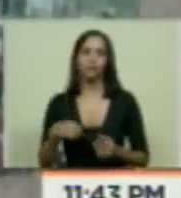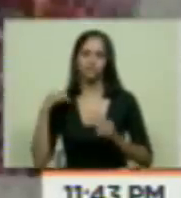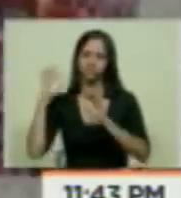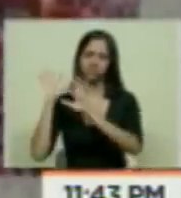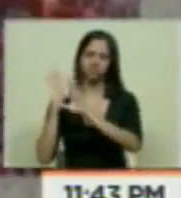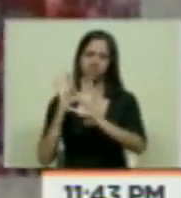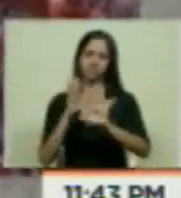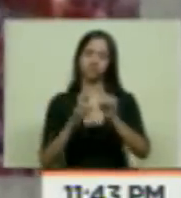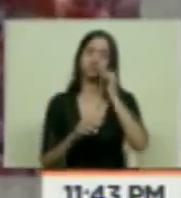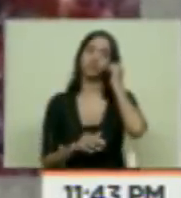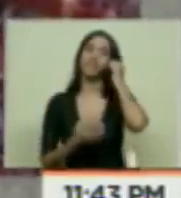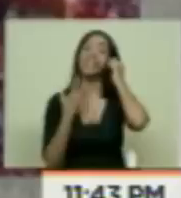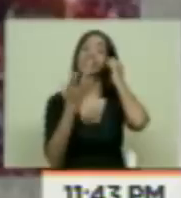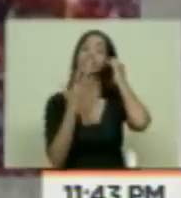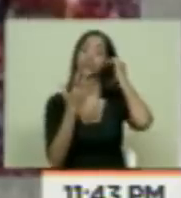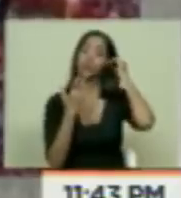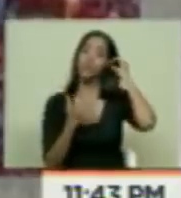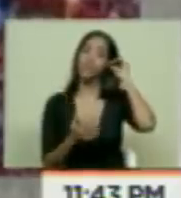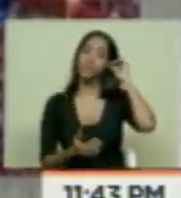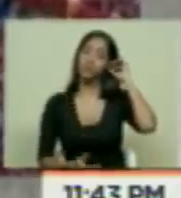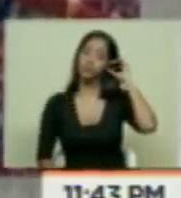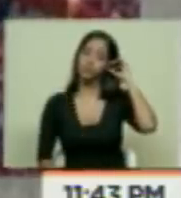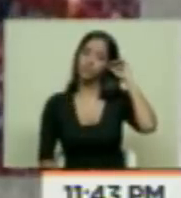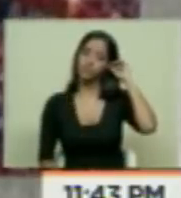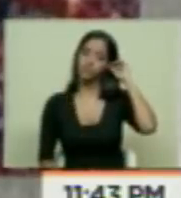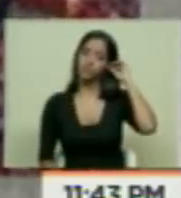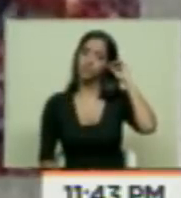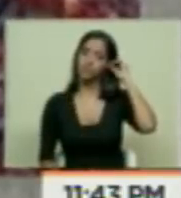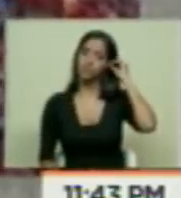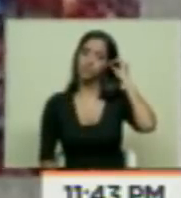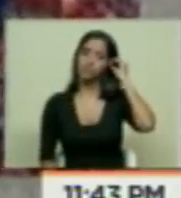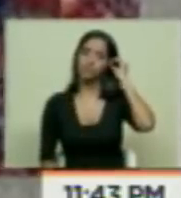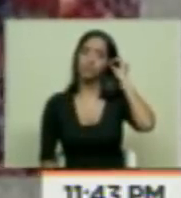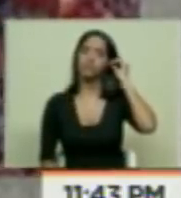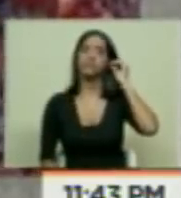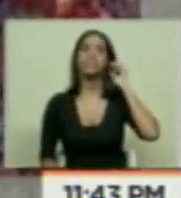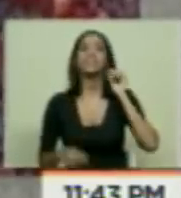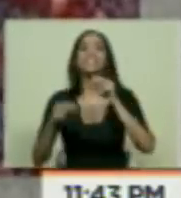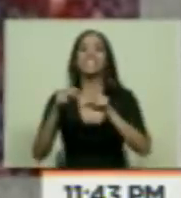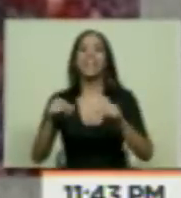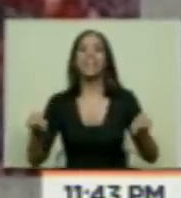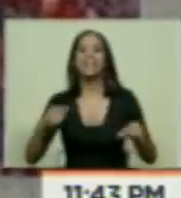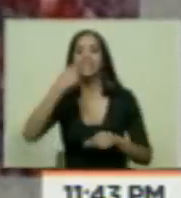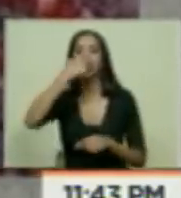Y su grito, tierra y hombres